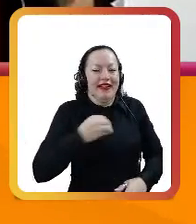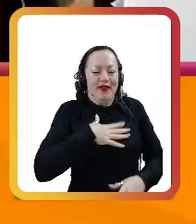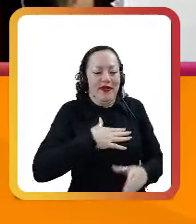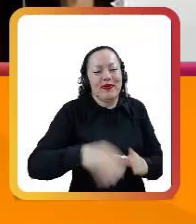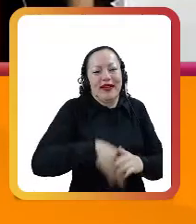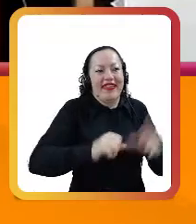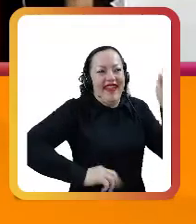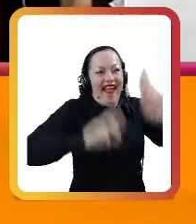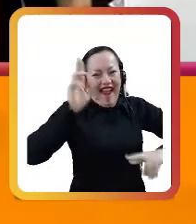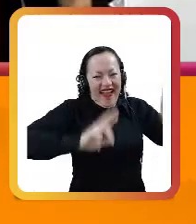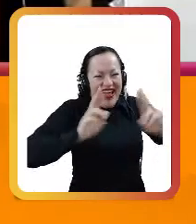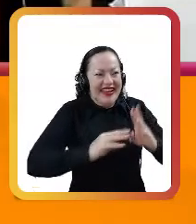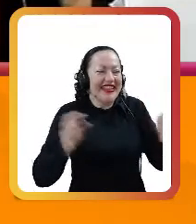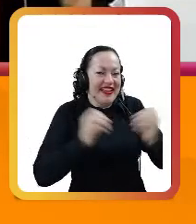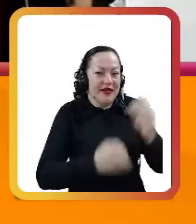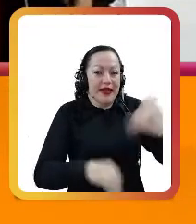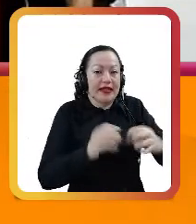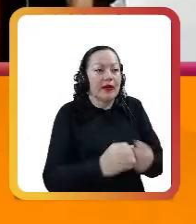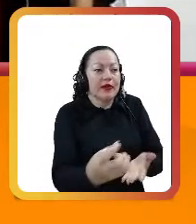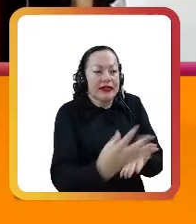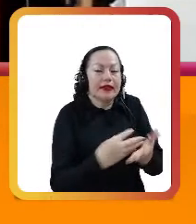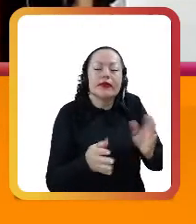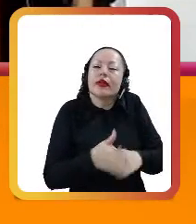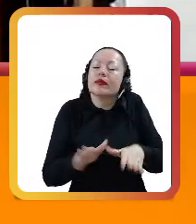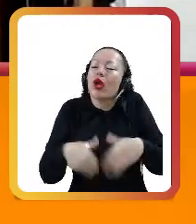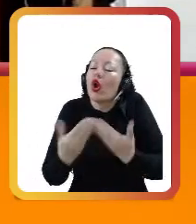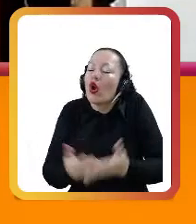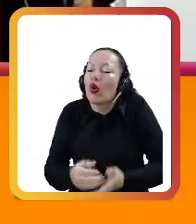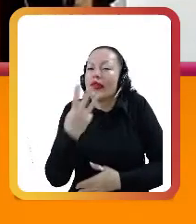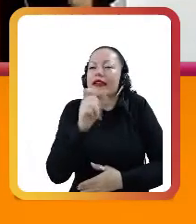Más chance. Entonces, envíen fotos.